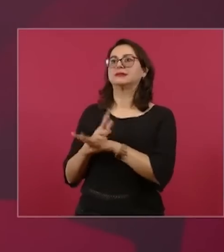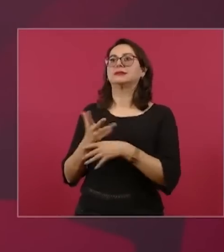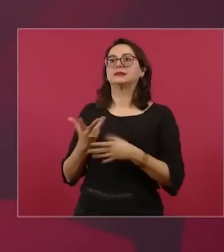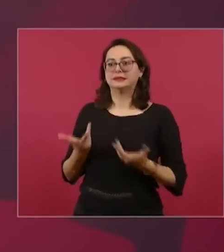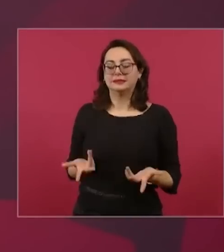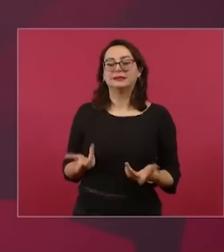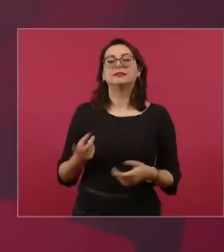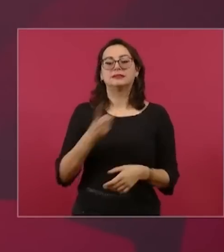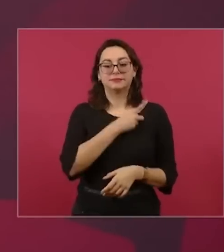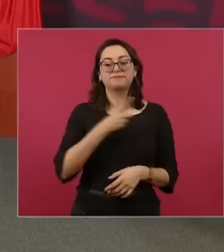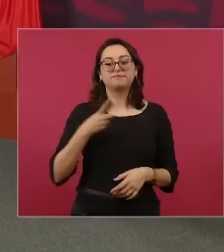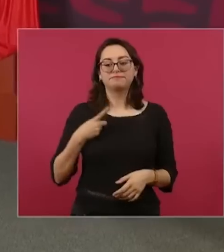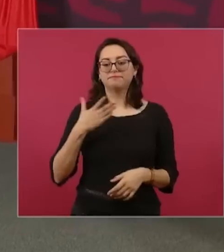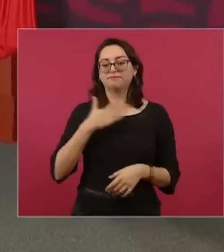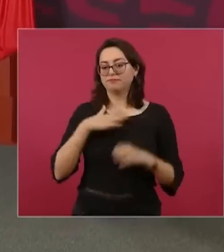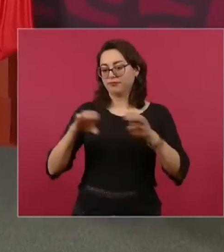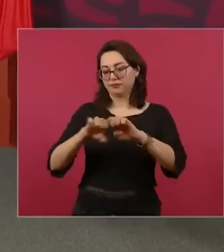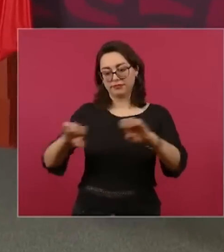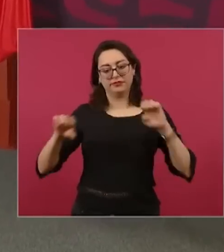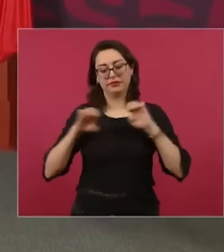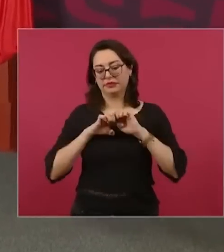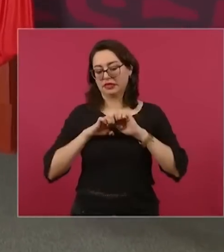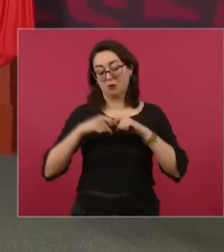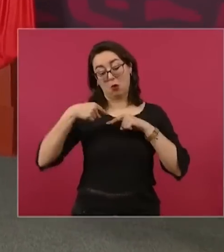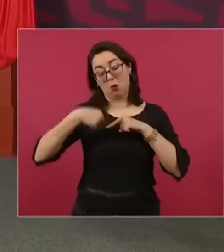reacomodo ya definitivo,